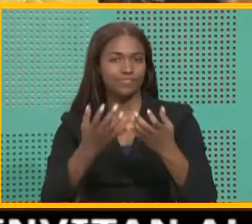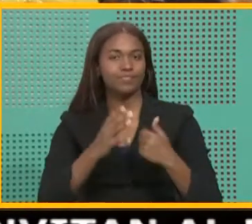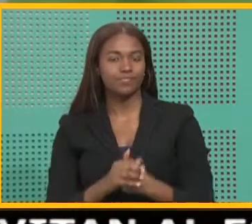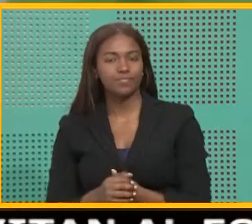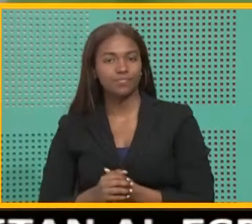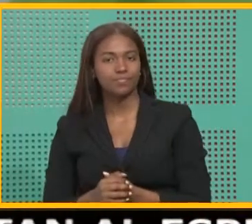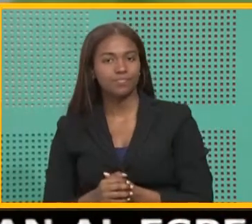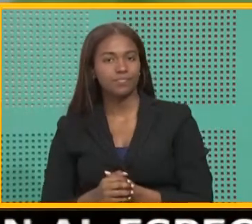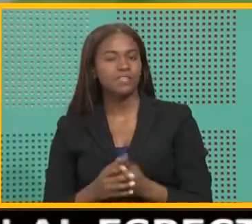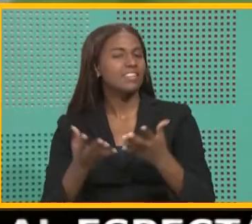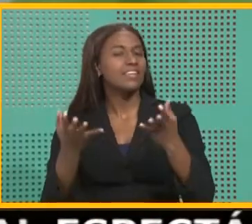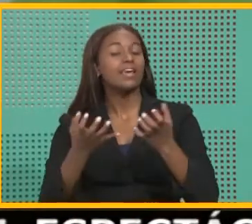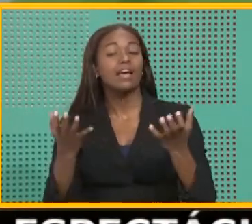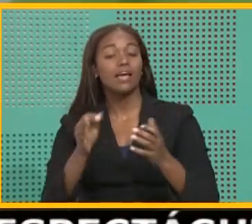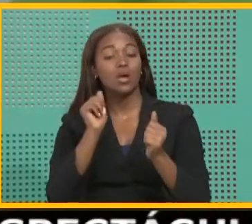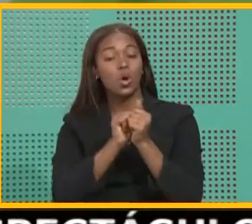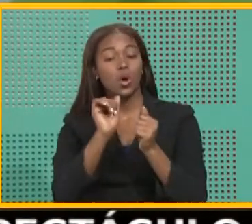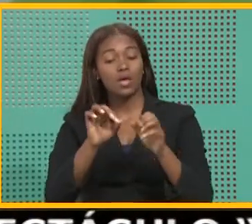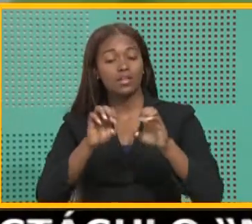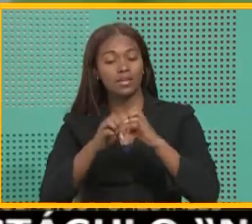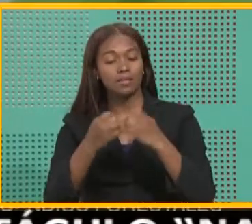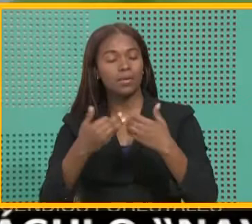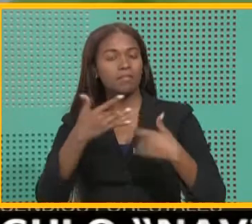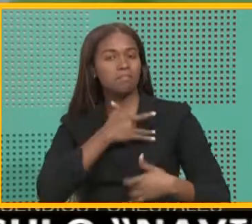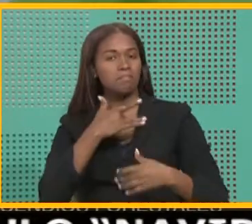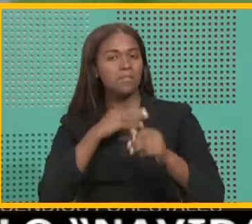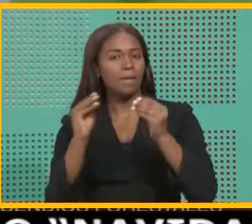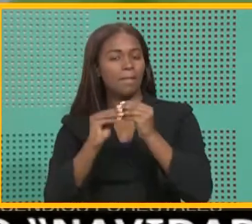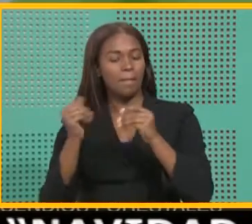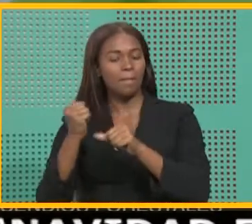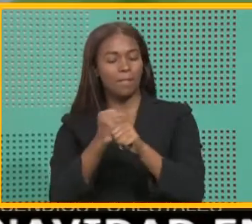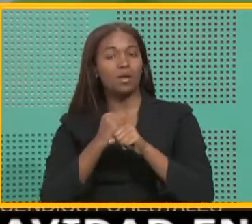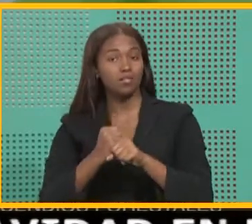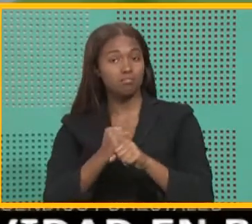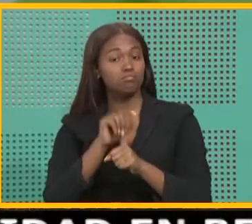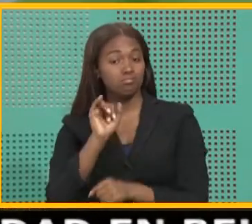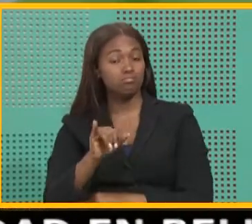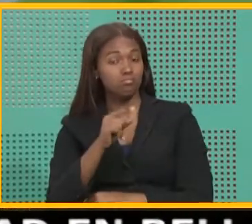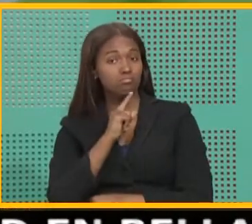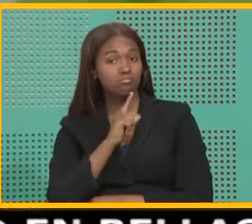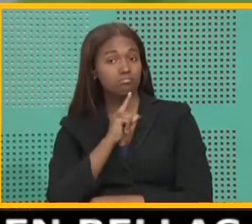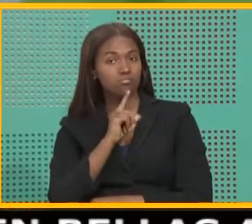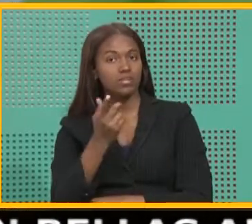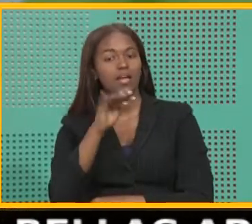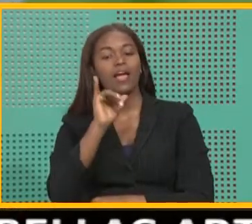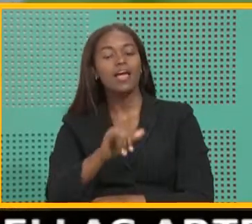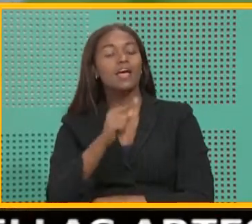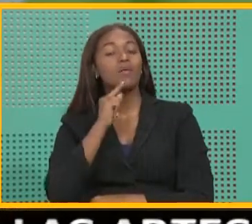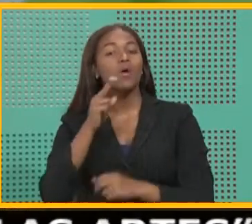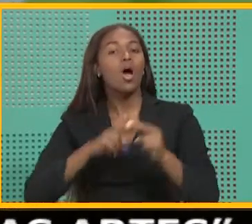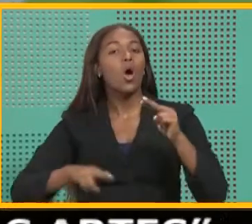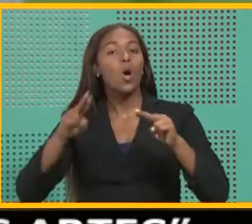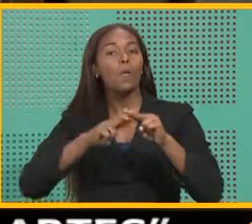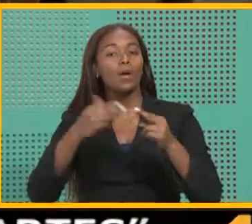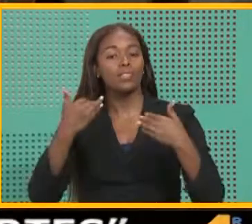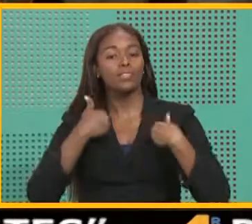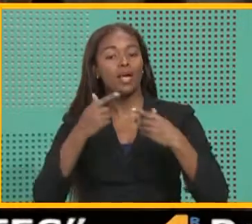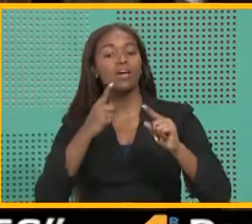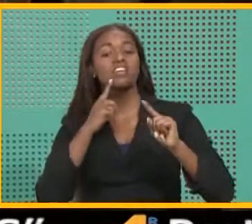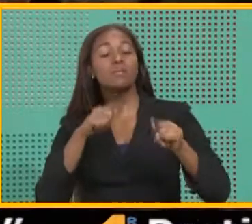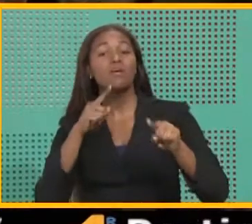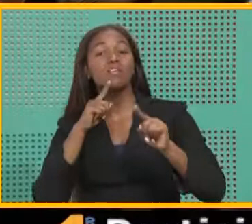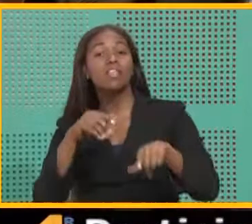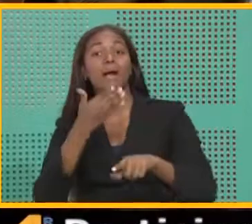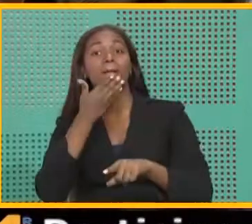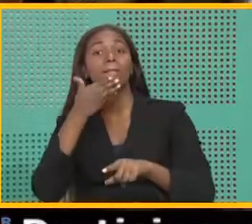es que con este equipo nos sintamos más protegidos, y de hecho es así. Y eso aumenta la capacidad de respuesta del personal, pues